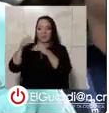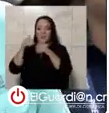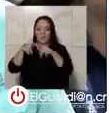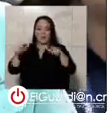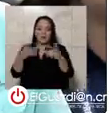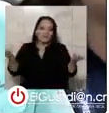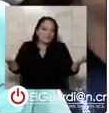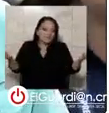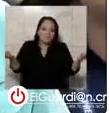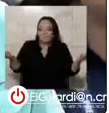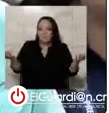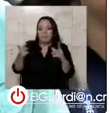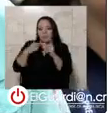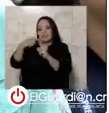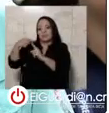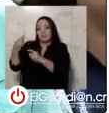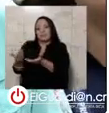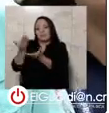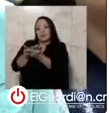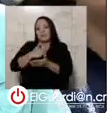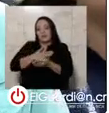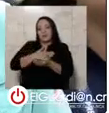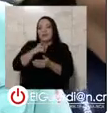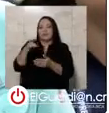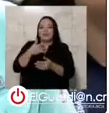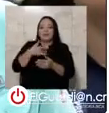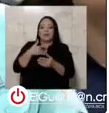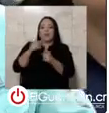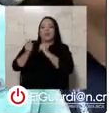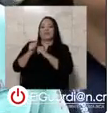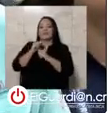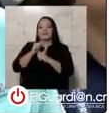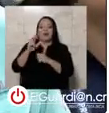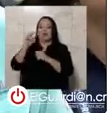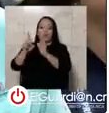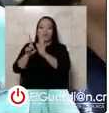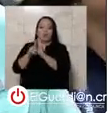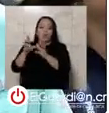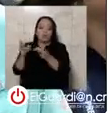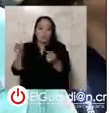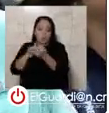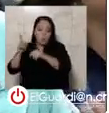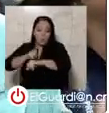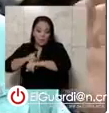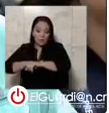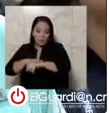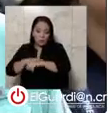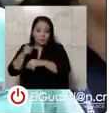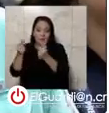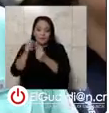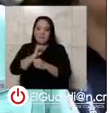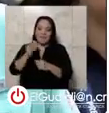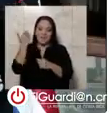era lo que los taxistas me planteaban, ¿verdad? Sentimos que es una competencia desleal, que sí esto se podría arreglar en algún momento. Y sí es una tarifa